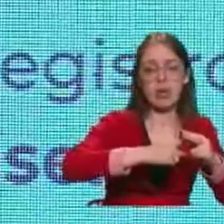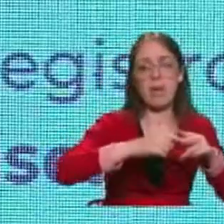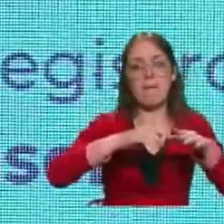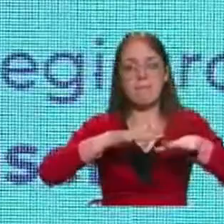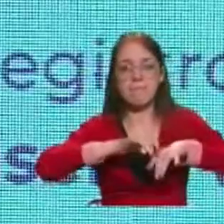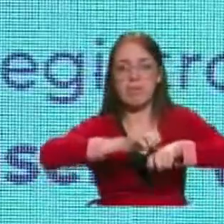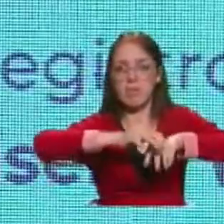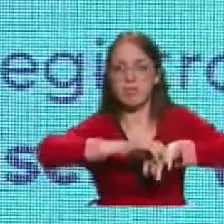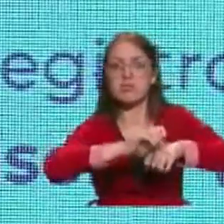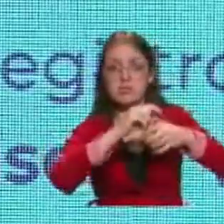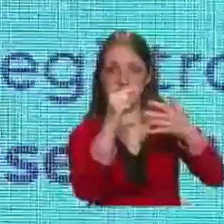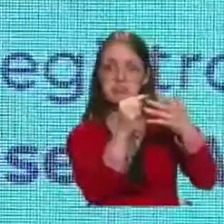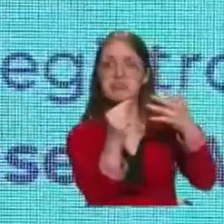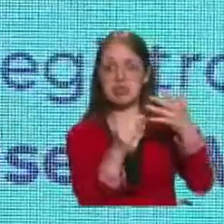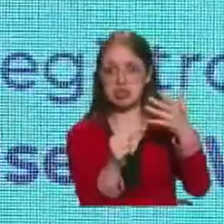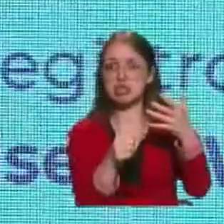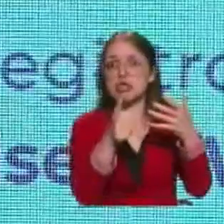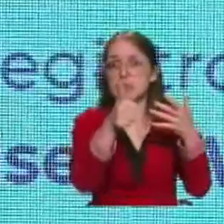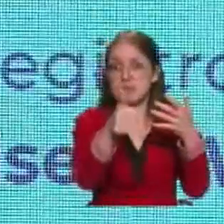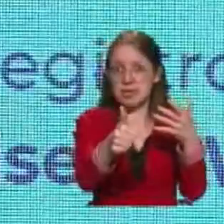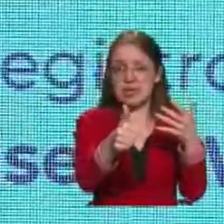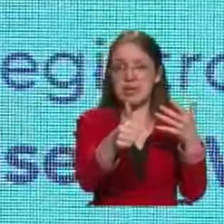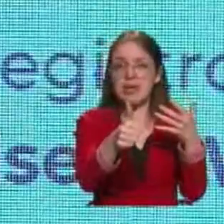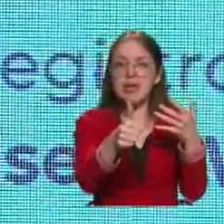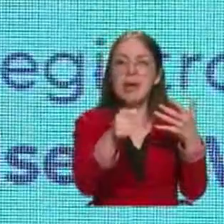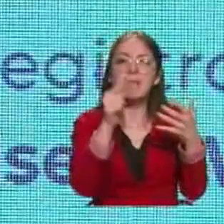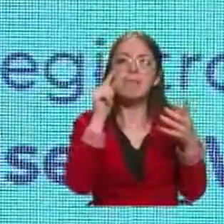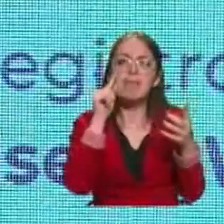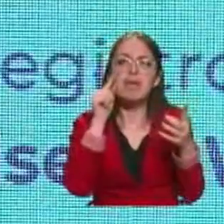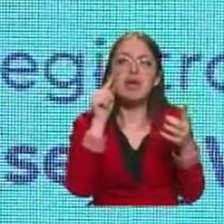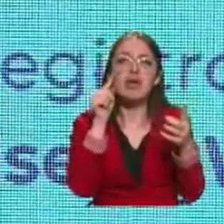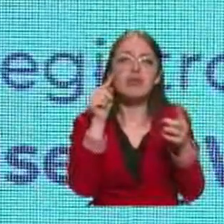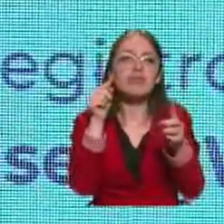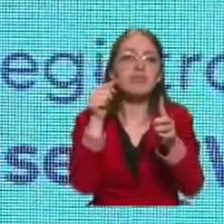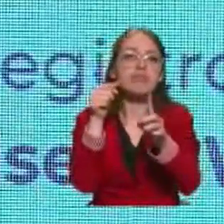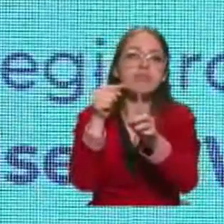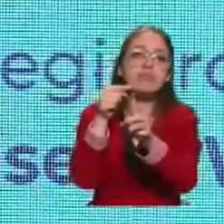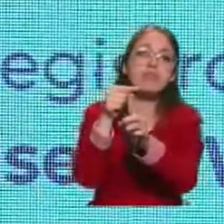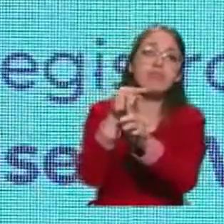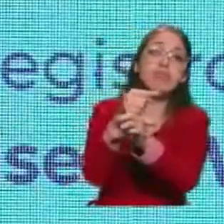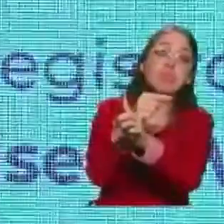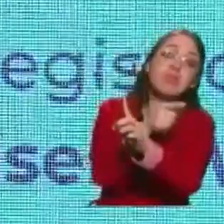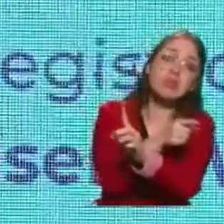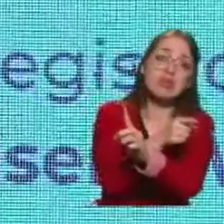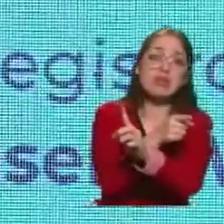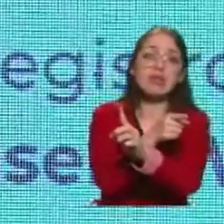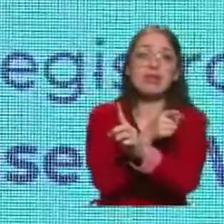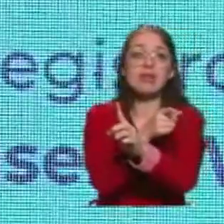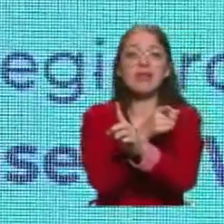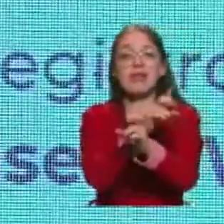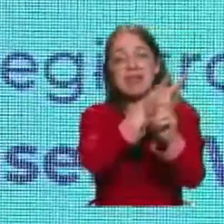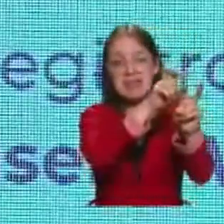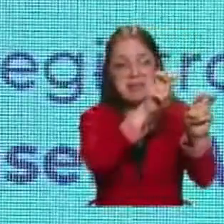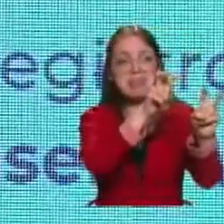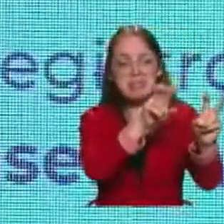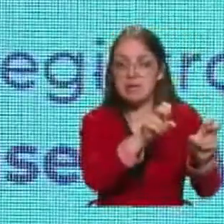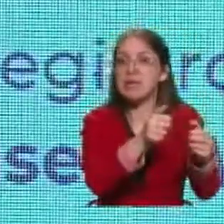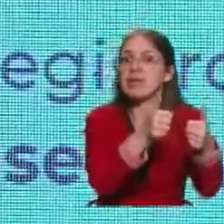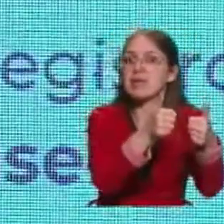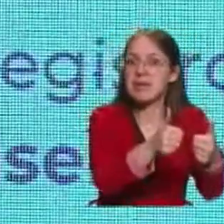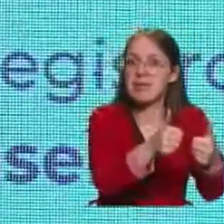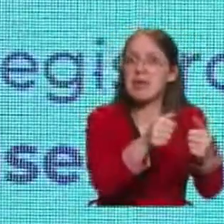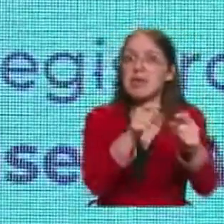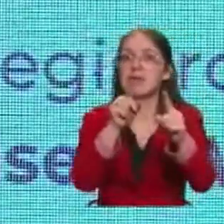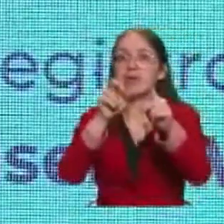técnicas que son valiosas para el mercado pero que no le apuntan a un aumento del producto interno bruto en el país ya un